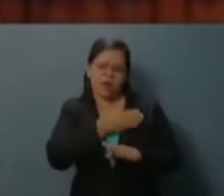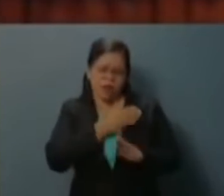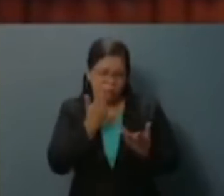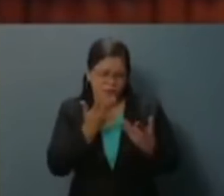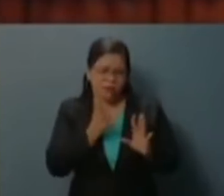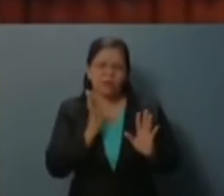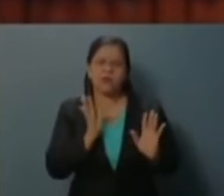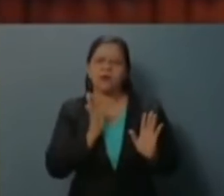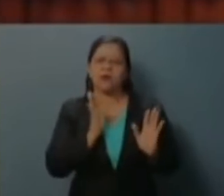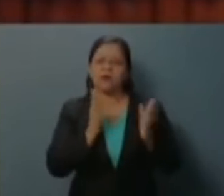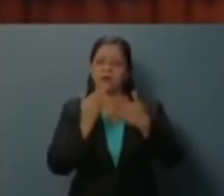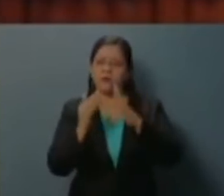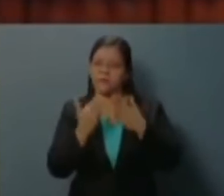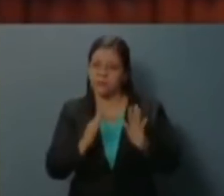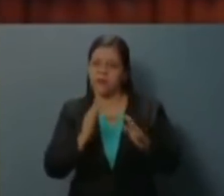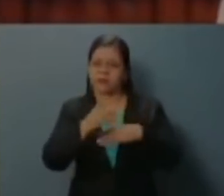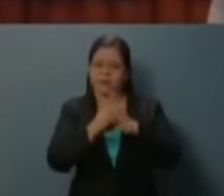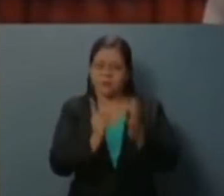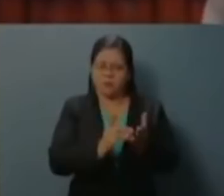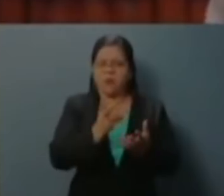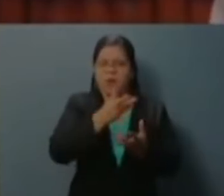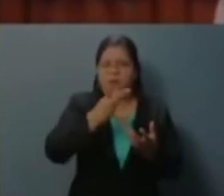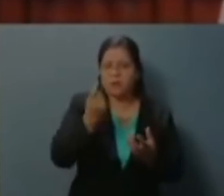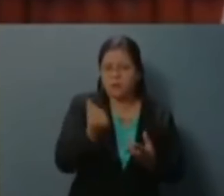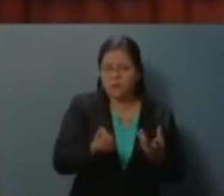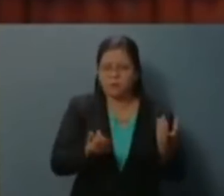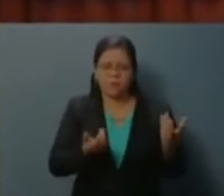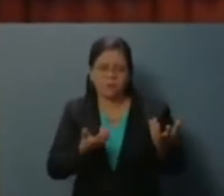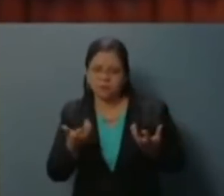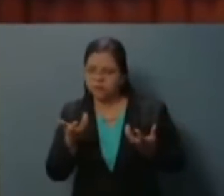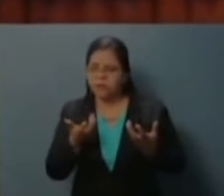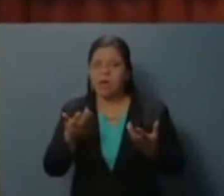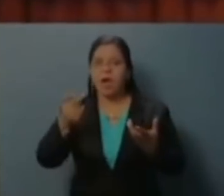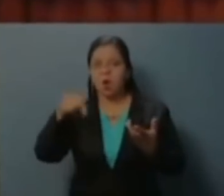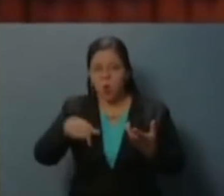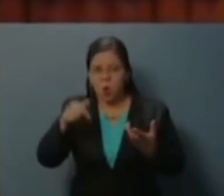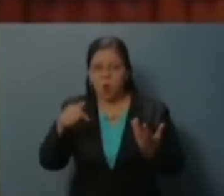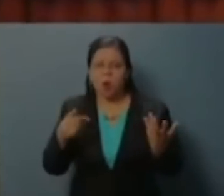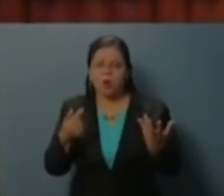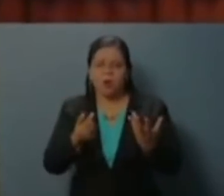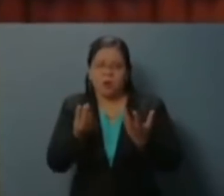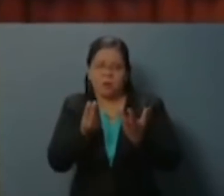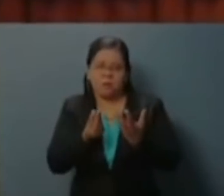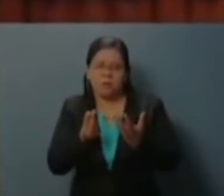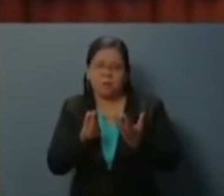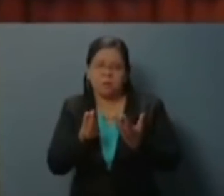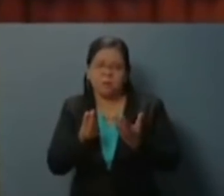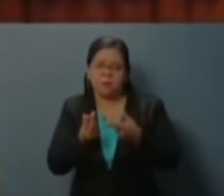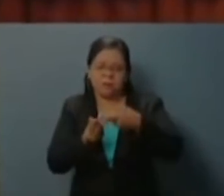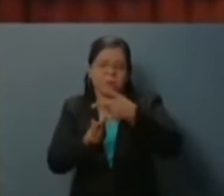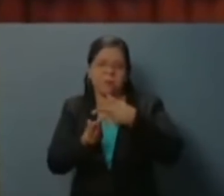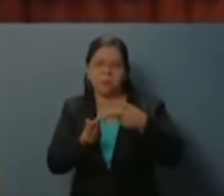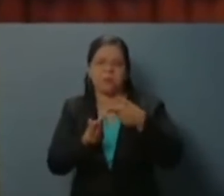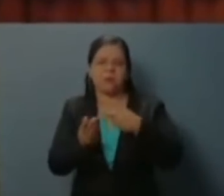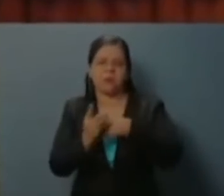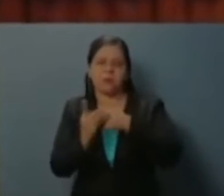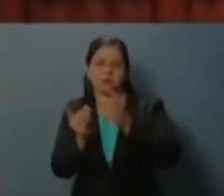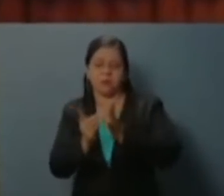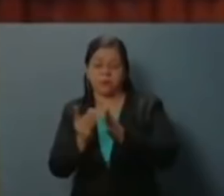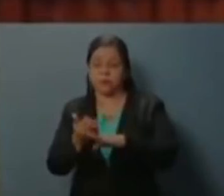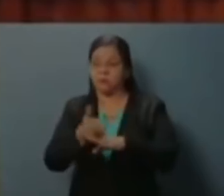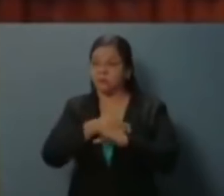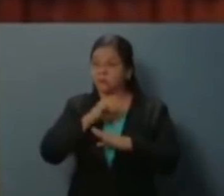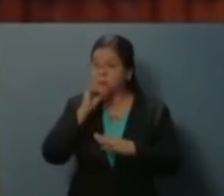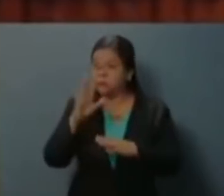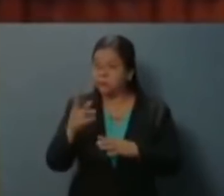cambiado. Como decía mi colega diputado,